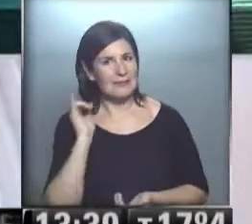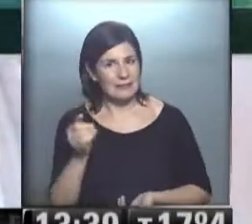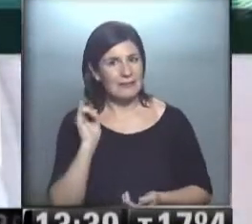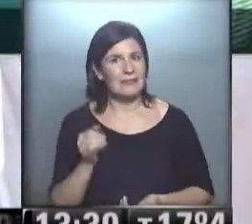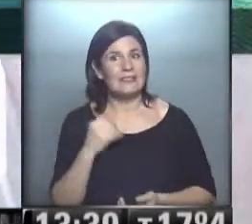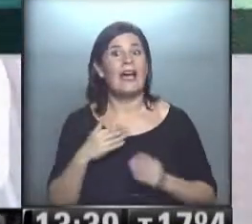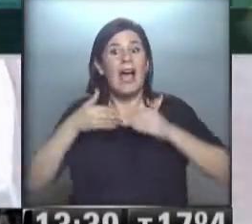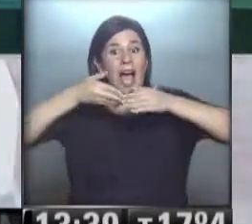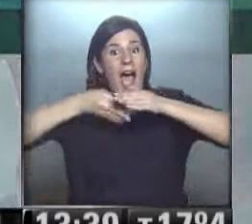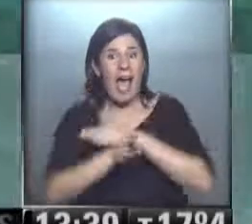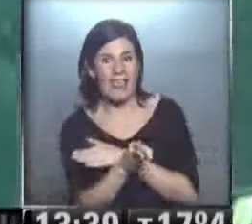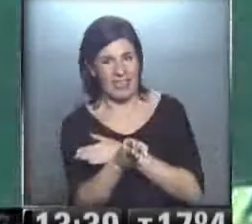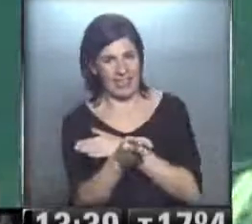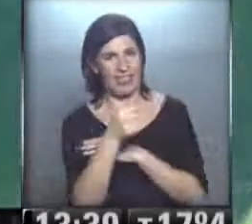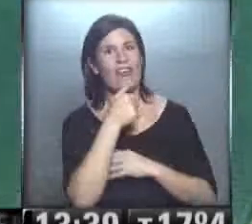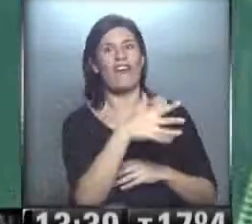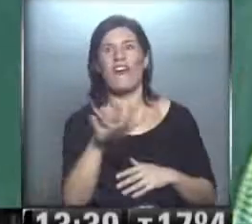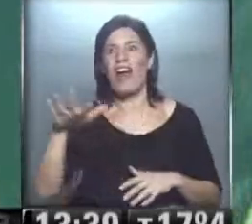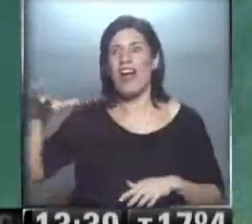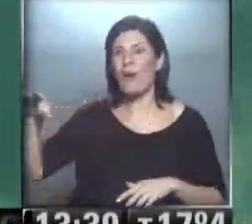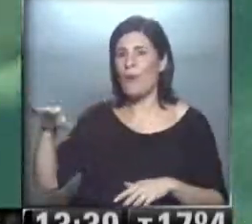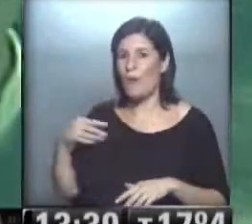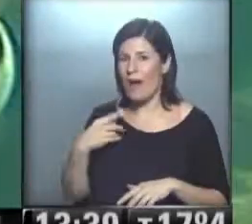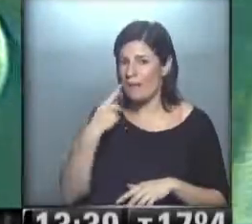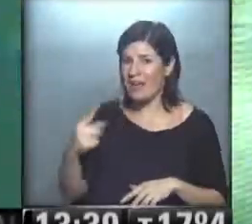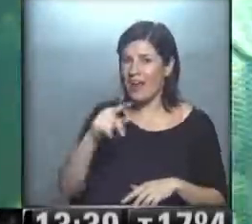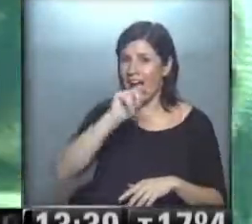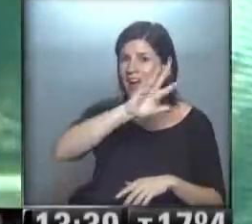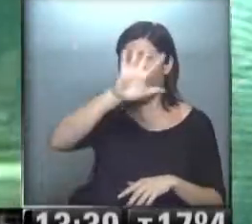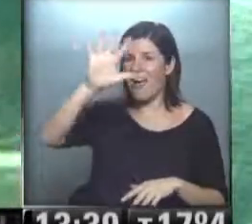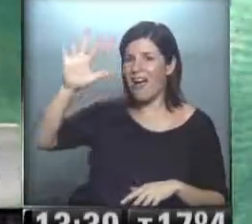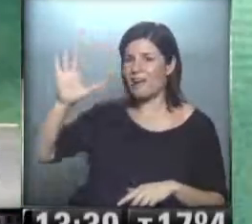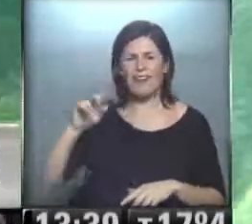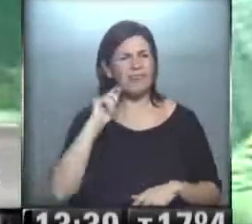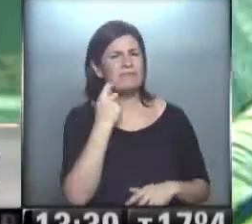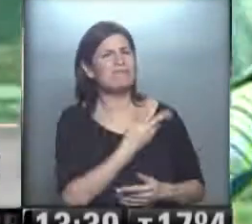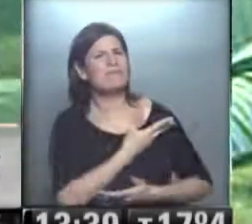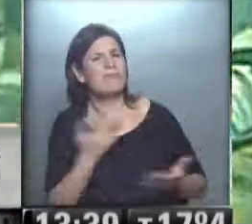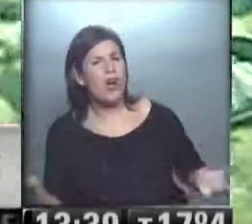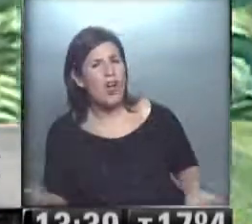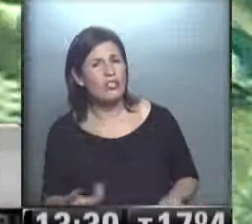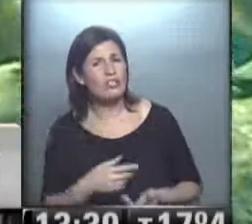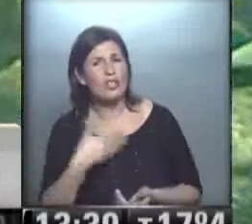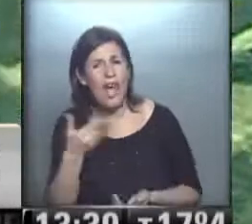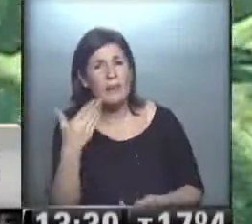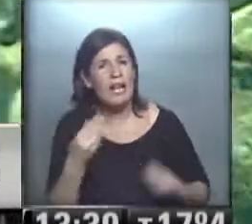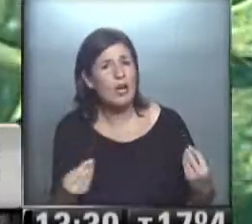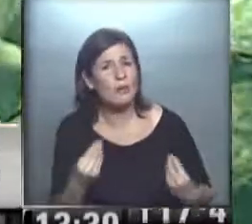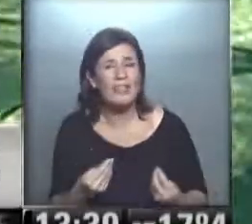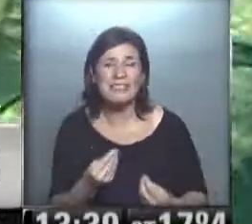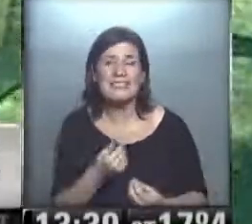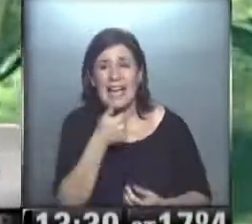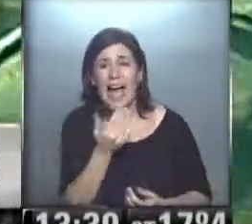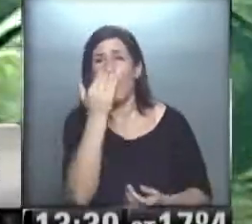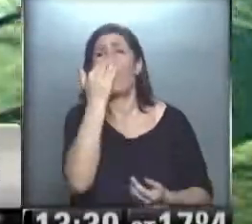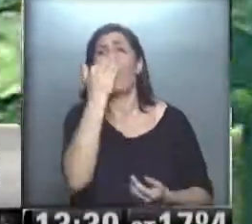metí adentro del acuario. Mirá, estoy acá. Sí, mirá, mirá. ¡Qué increíble, Ale! ¡Qué bien hablas abajo del agua! Me entra